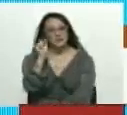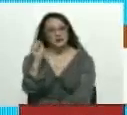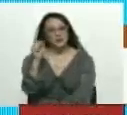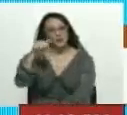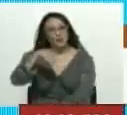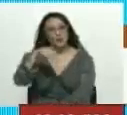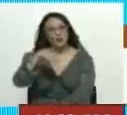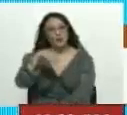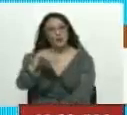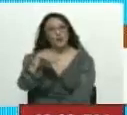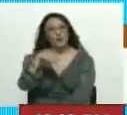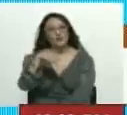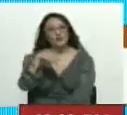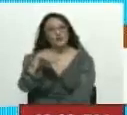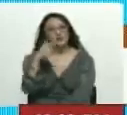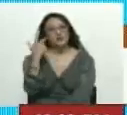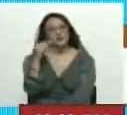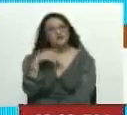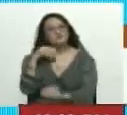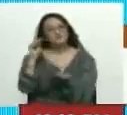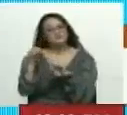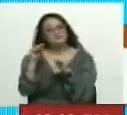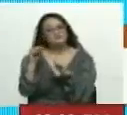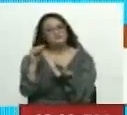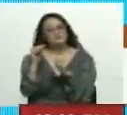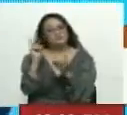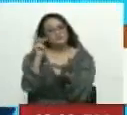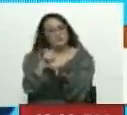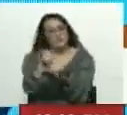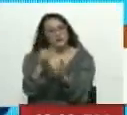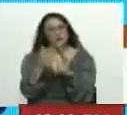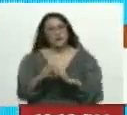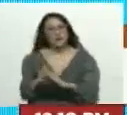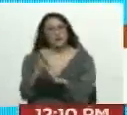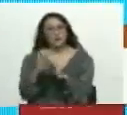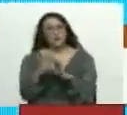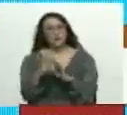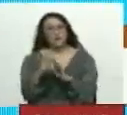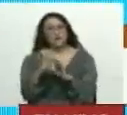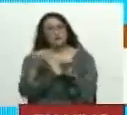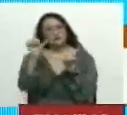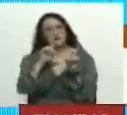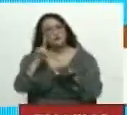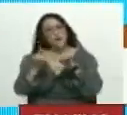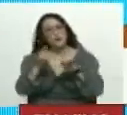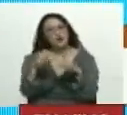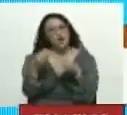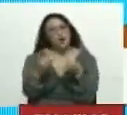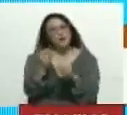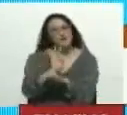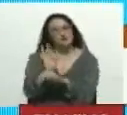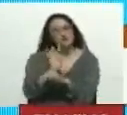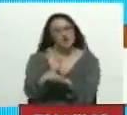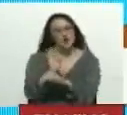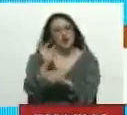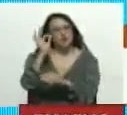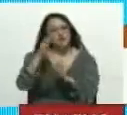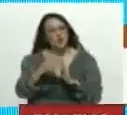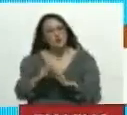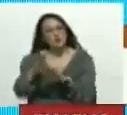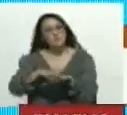y por eso Héctor les invitaba que vayan por las comunidades vayan hablen pregunten cómo funciona aquí el consejo comunal